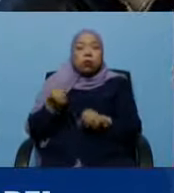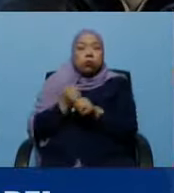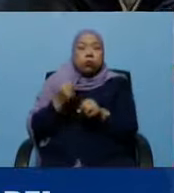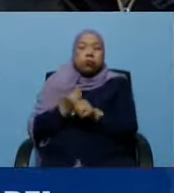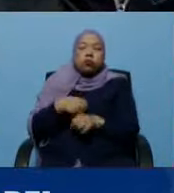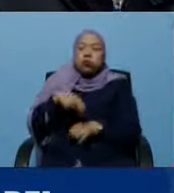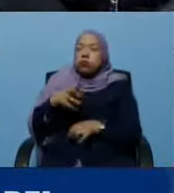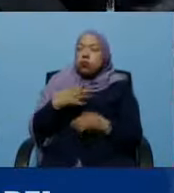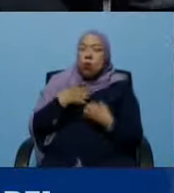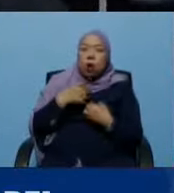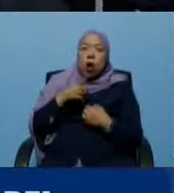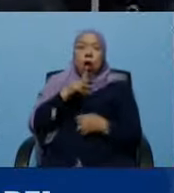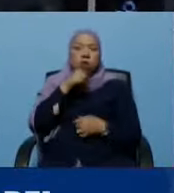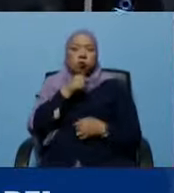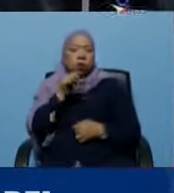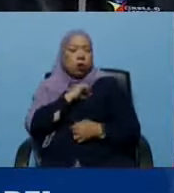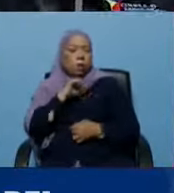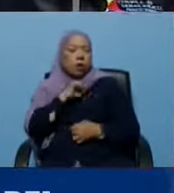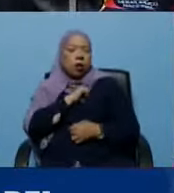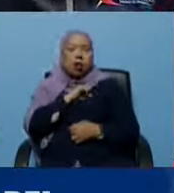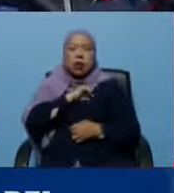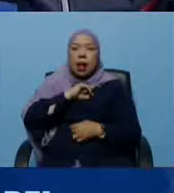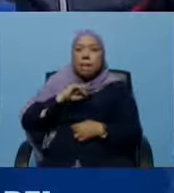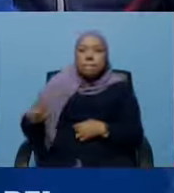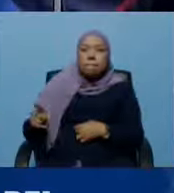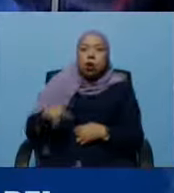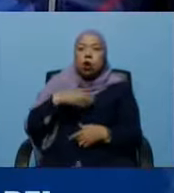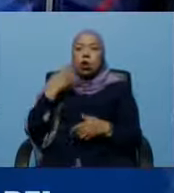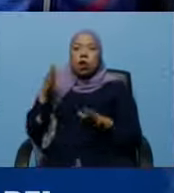ni intimidarnos ni destruirnos.